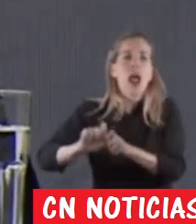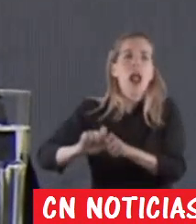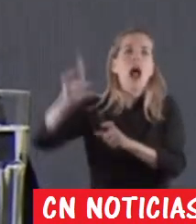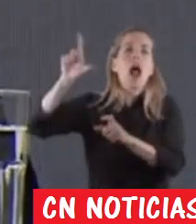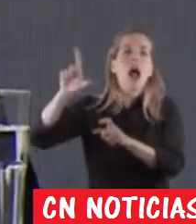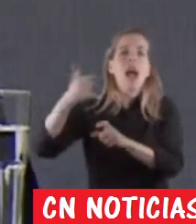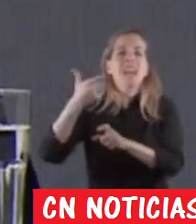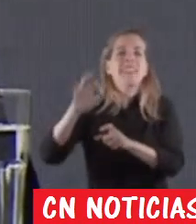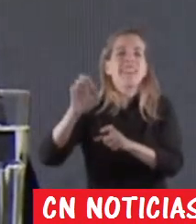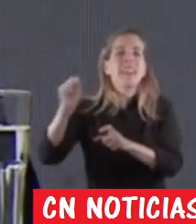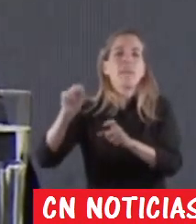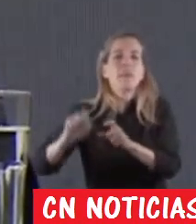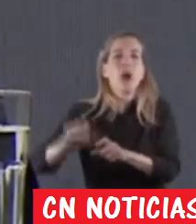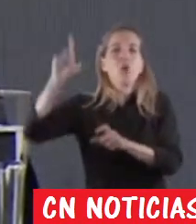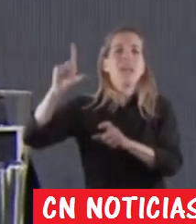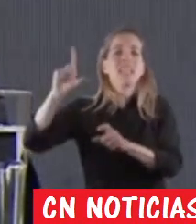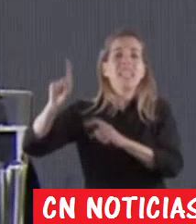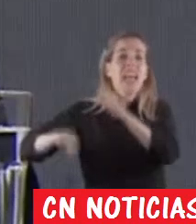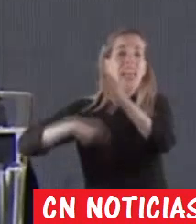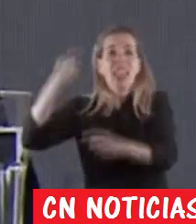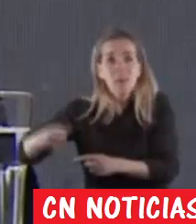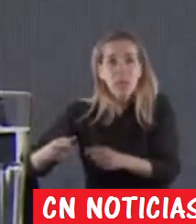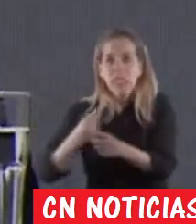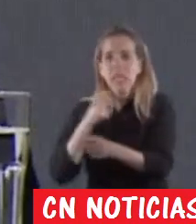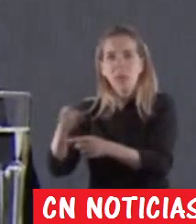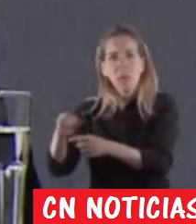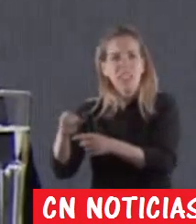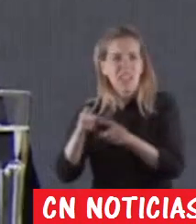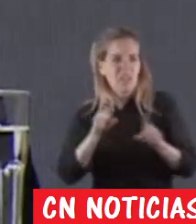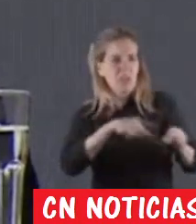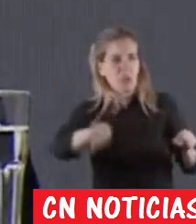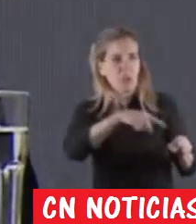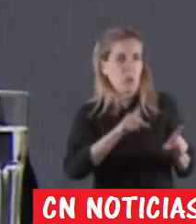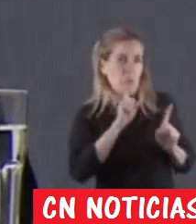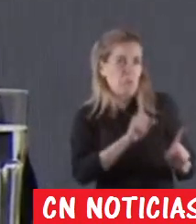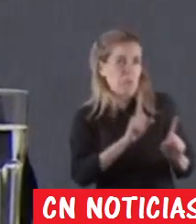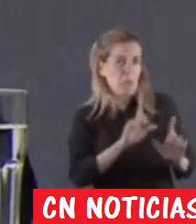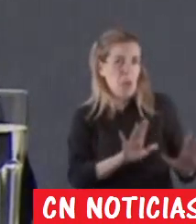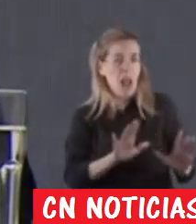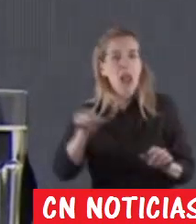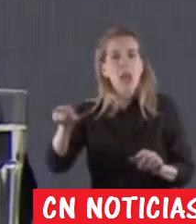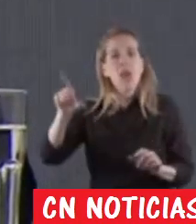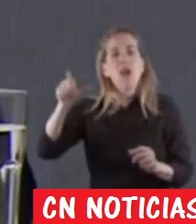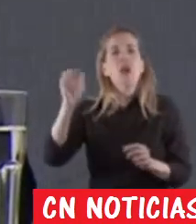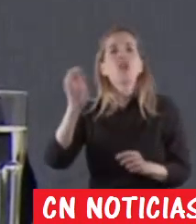60 pesos y al día siguiente se dan cuenta que no logran conmovernos y lo bajan de un día para